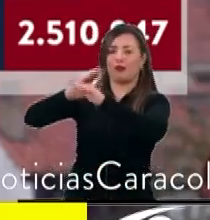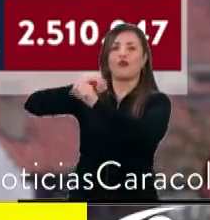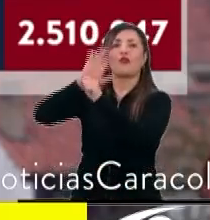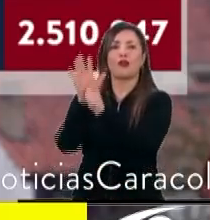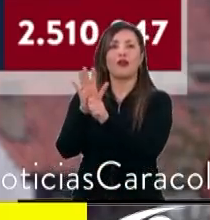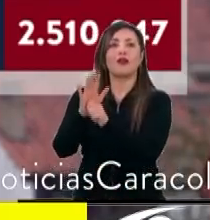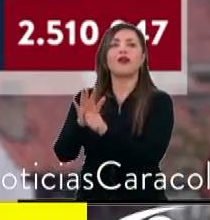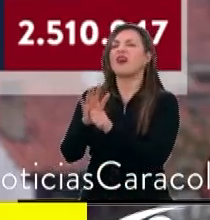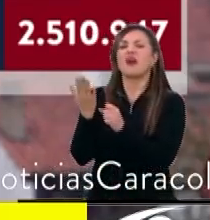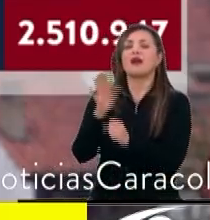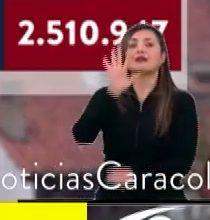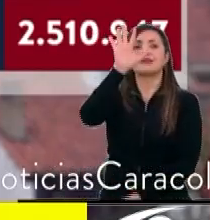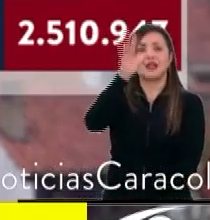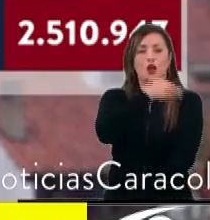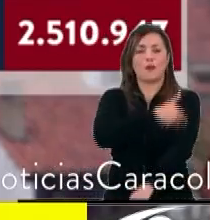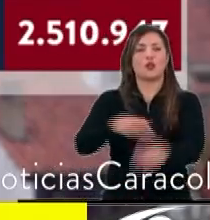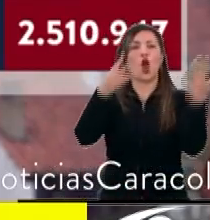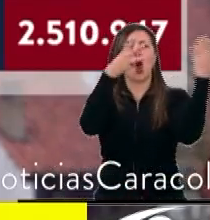COVID-19, es decir,